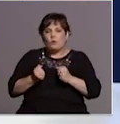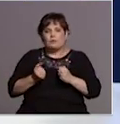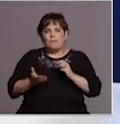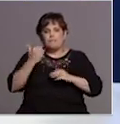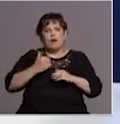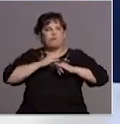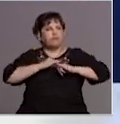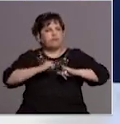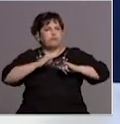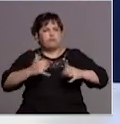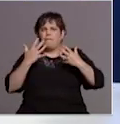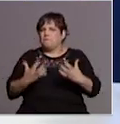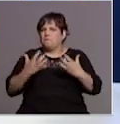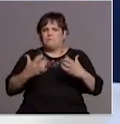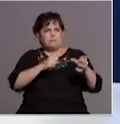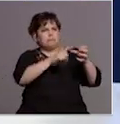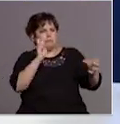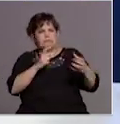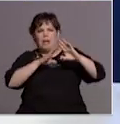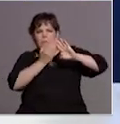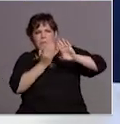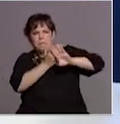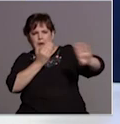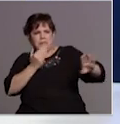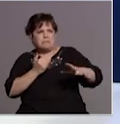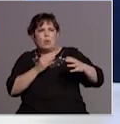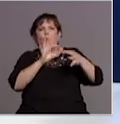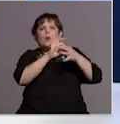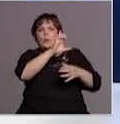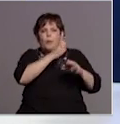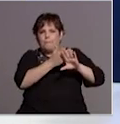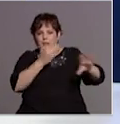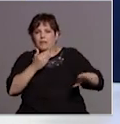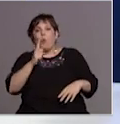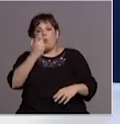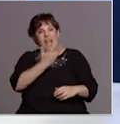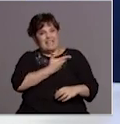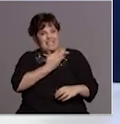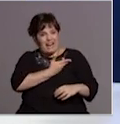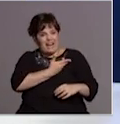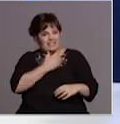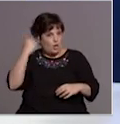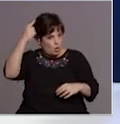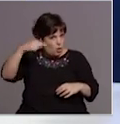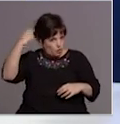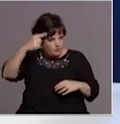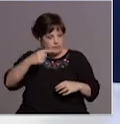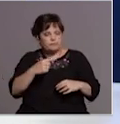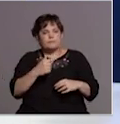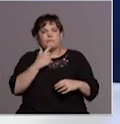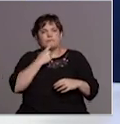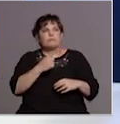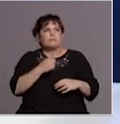prominentes de la separación de la unión europea por ejemplo el alcalde de londres boris johnson